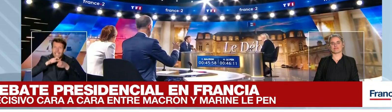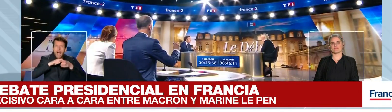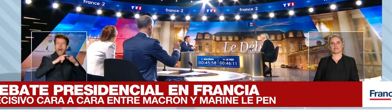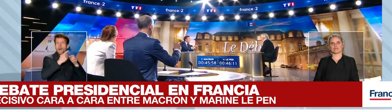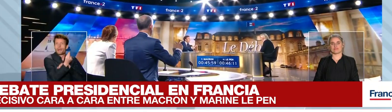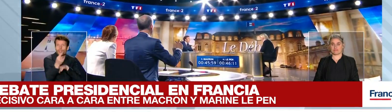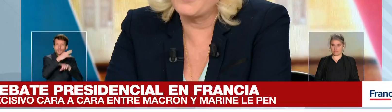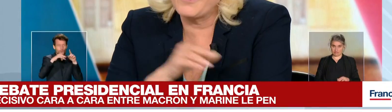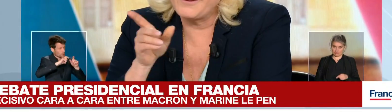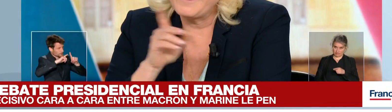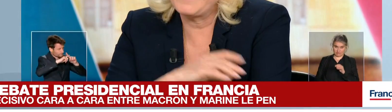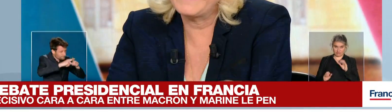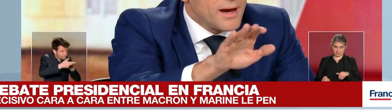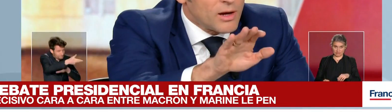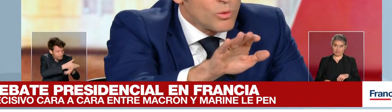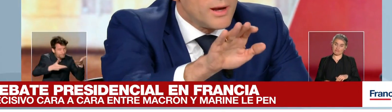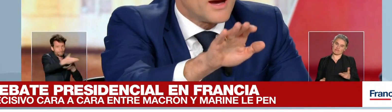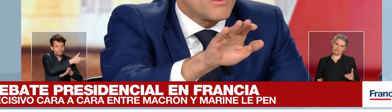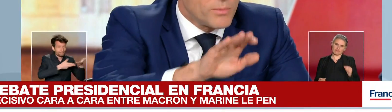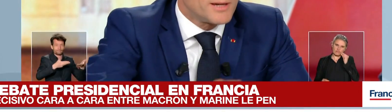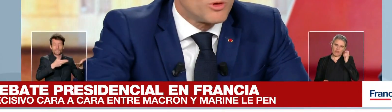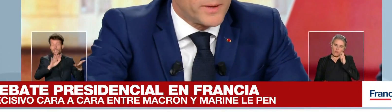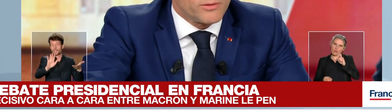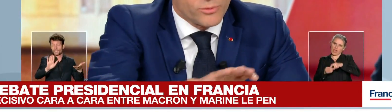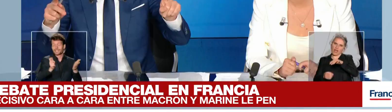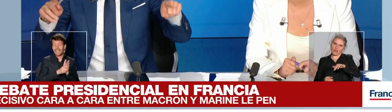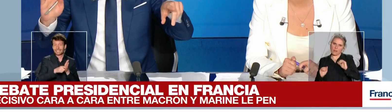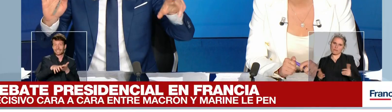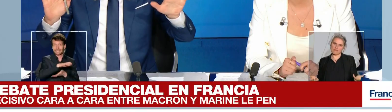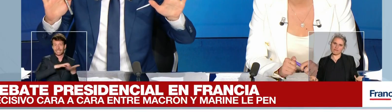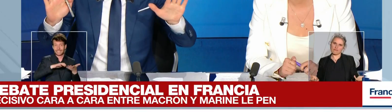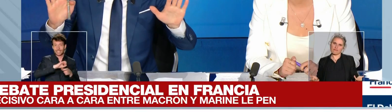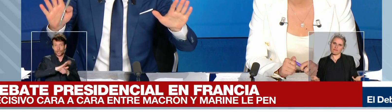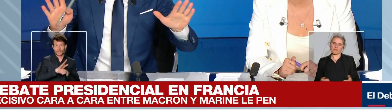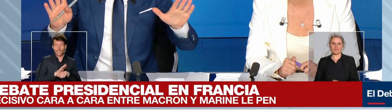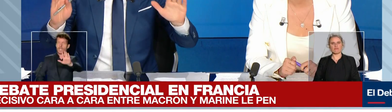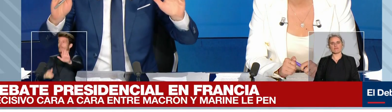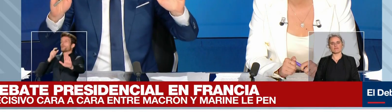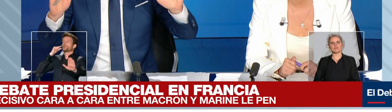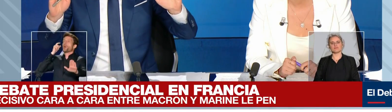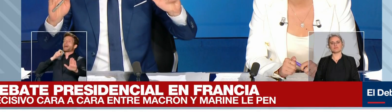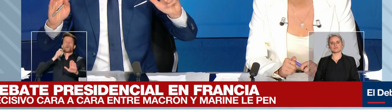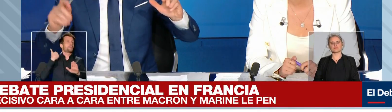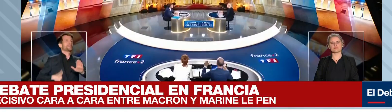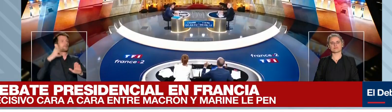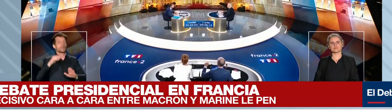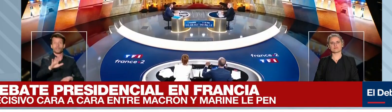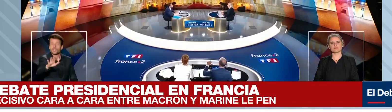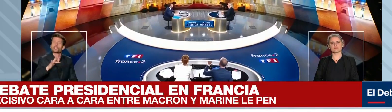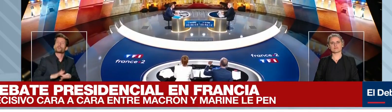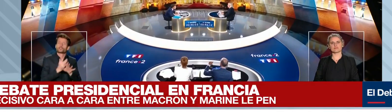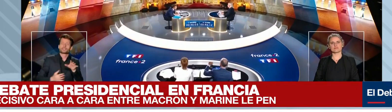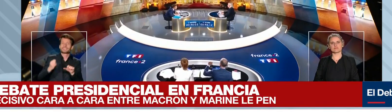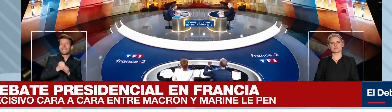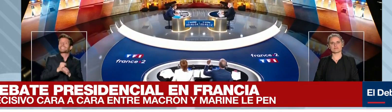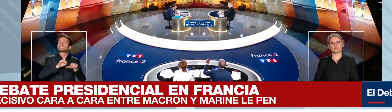Porque durante la crisis COVID, no van a estar muy contentos. Aquí, señora Le Pen, usted se opuso para un sistema